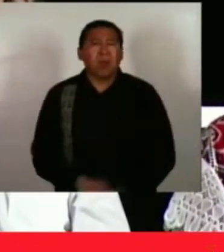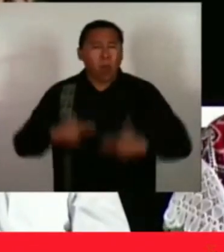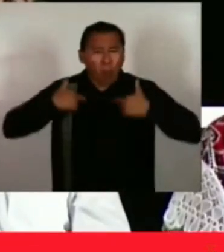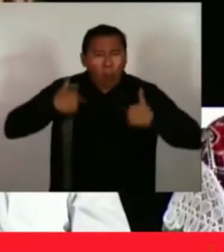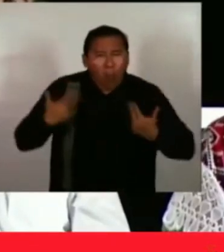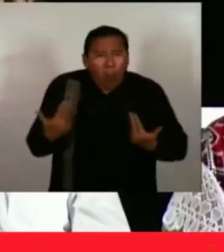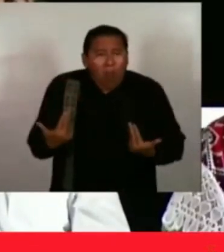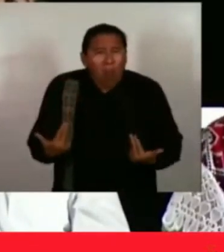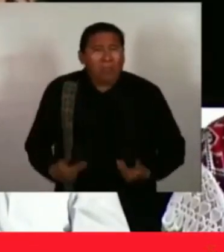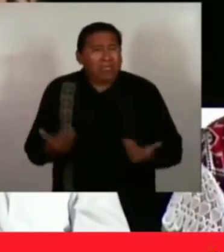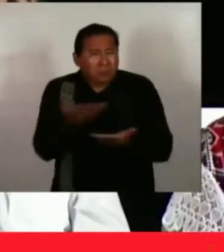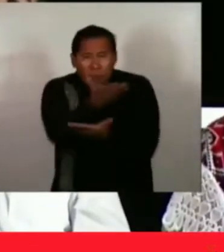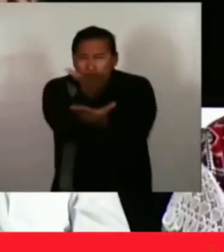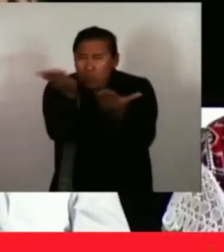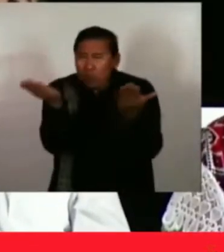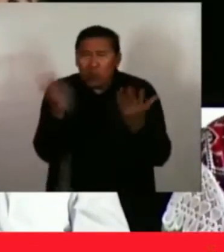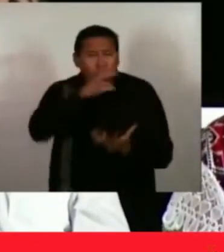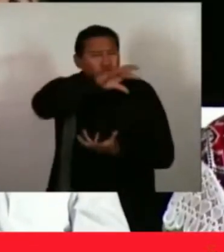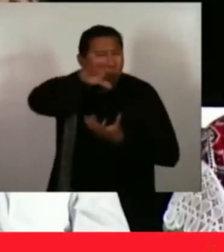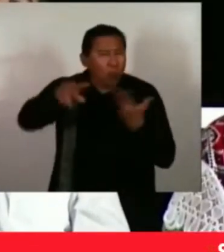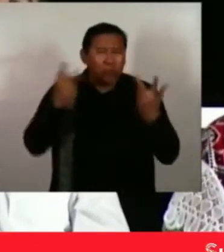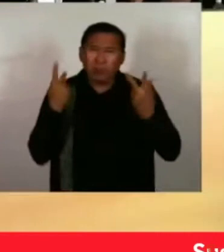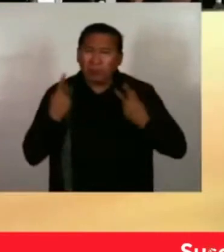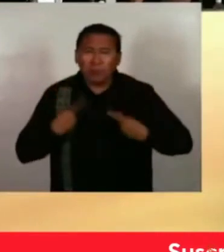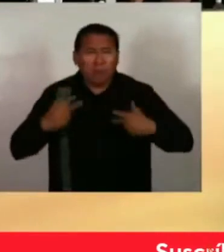Humanismo porque somos humanistas.